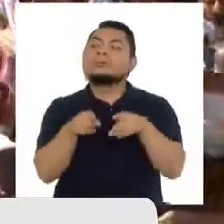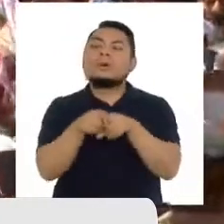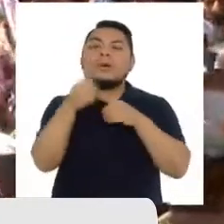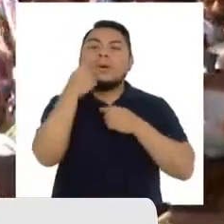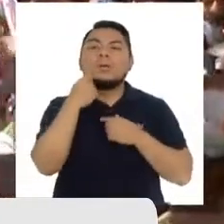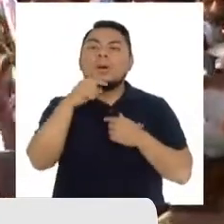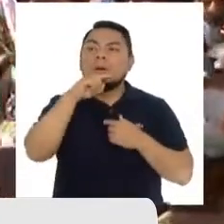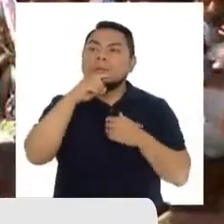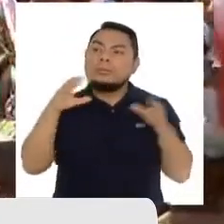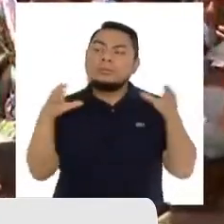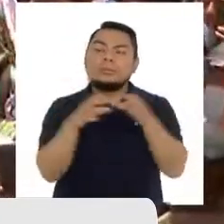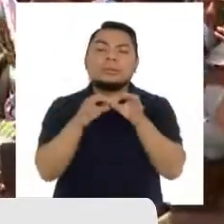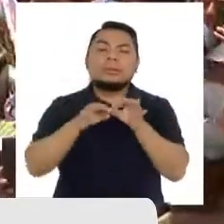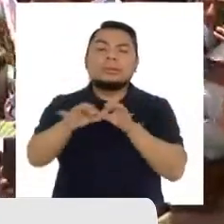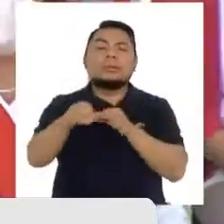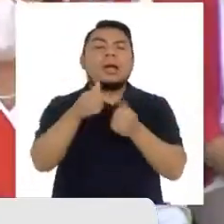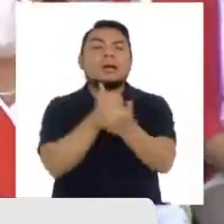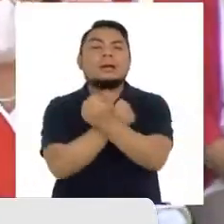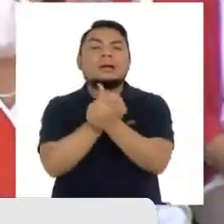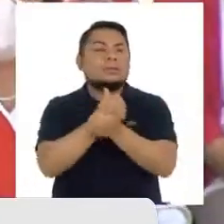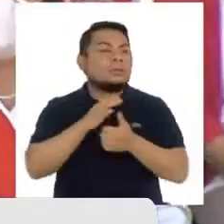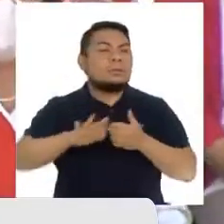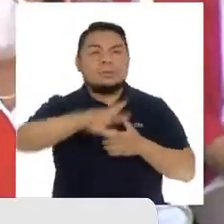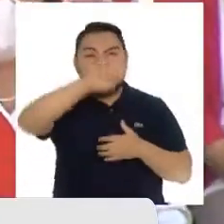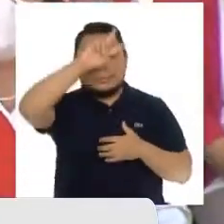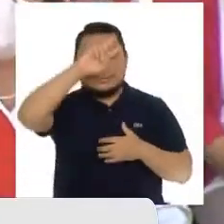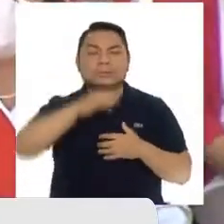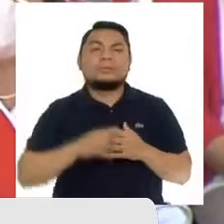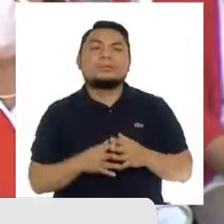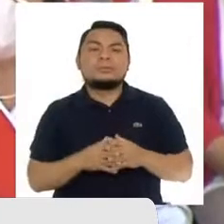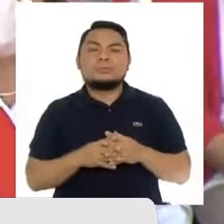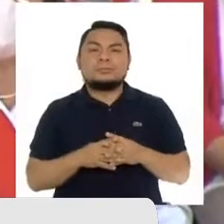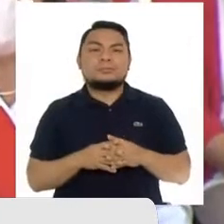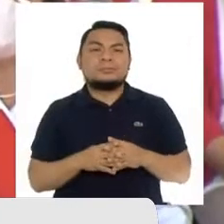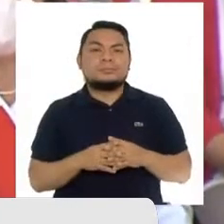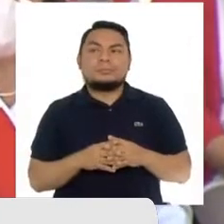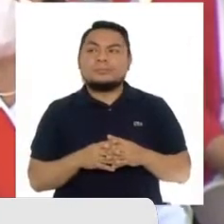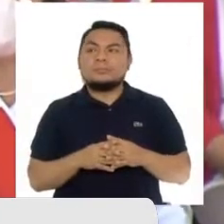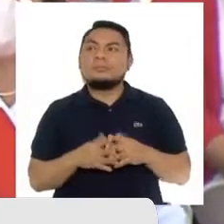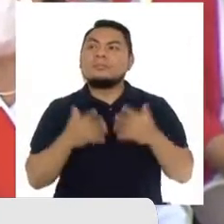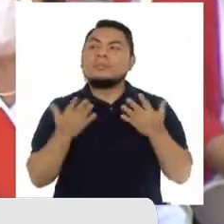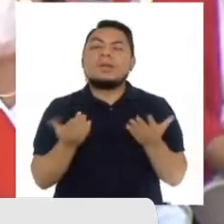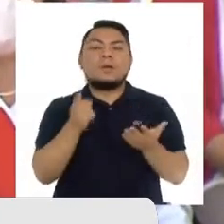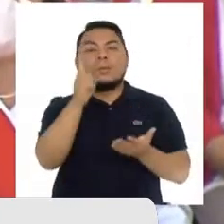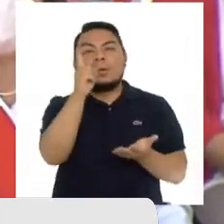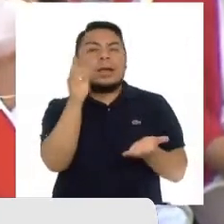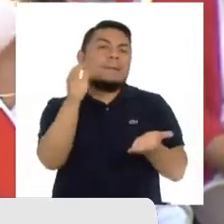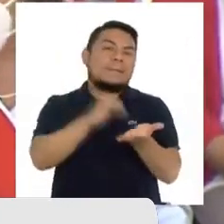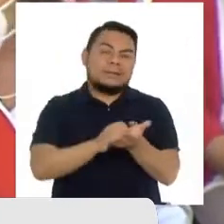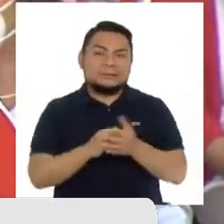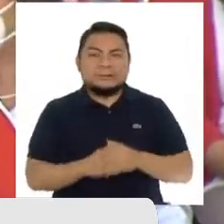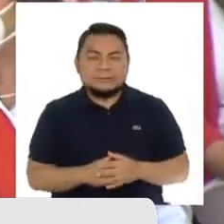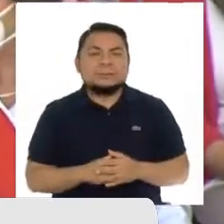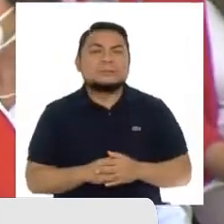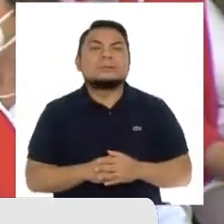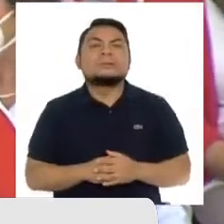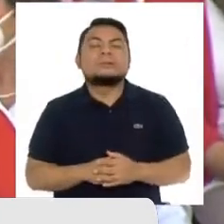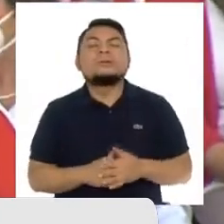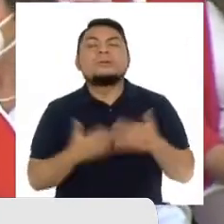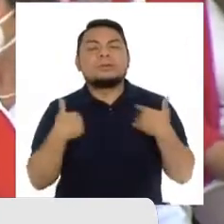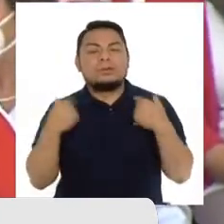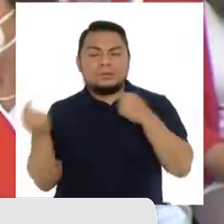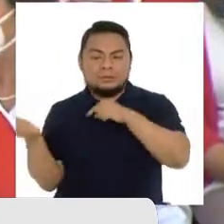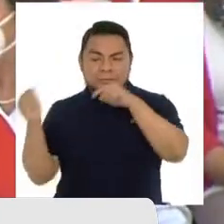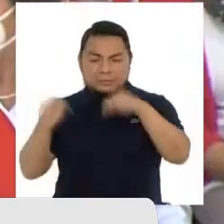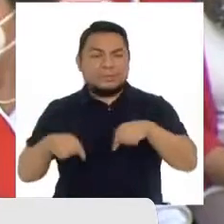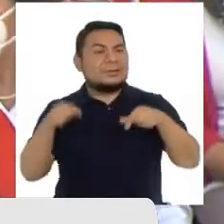mujeres de la región de ayacucho y del perú una vez más vengo